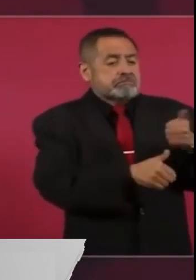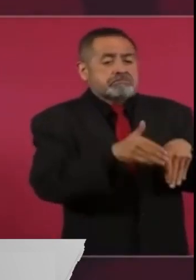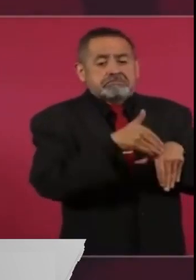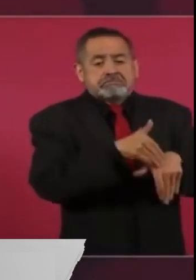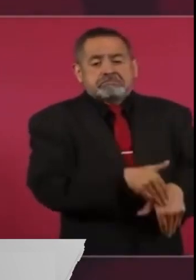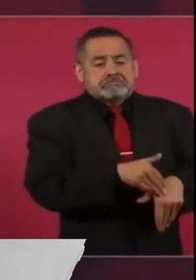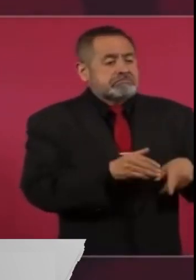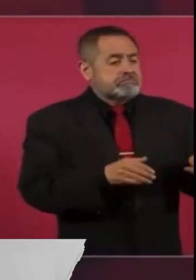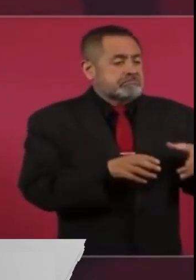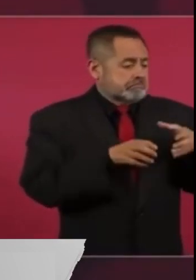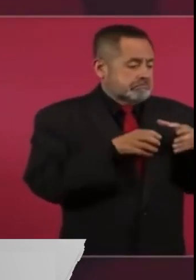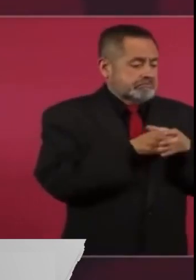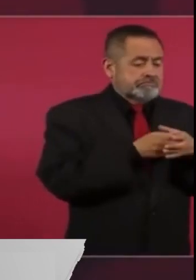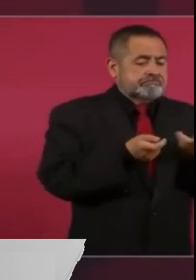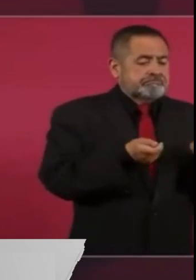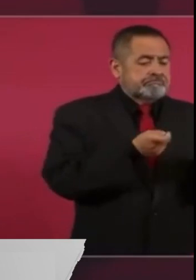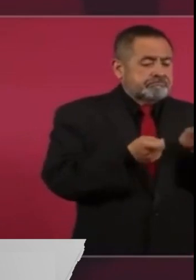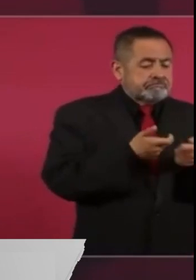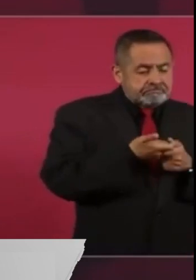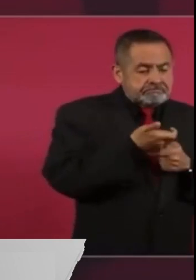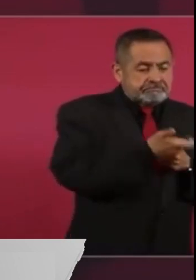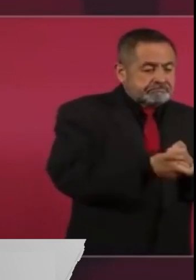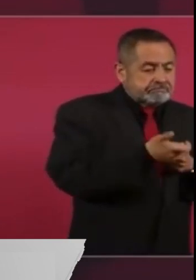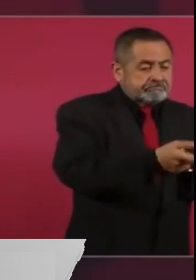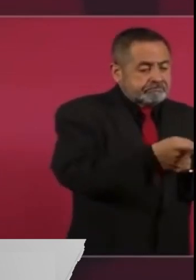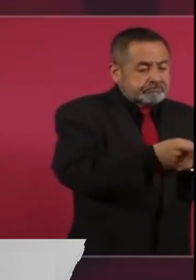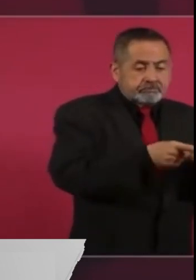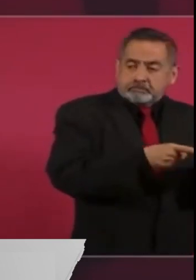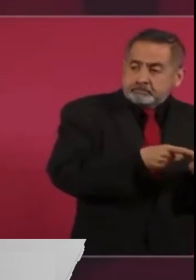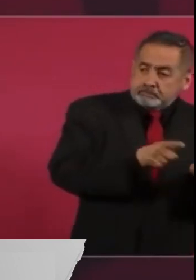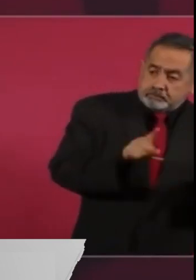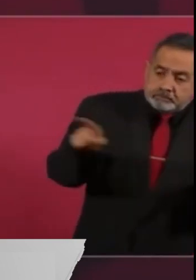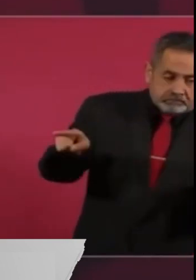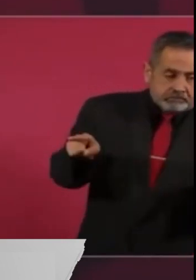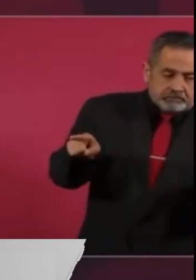de minorías para destruir